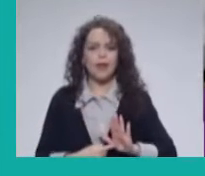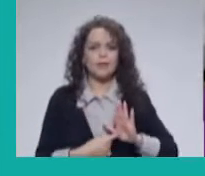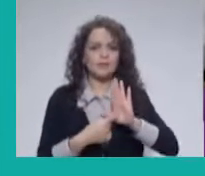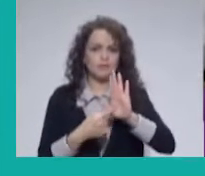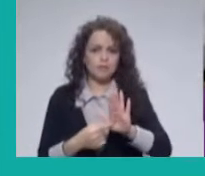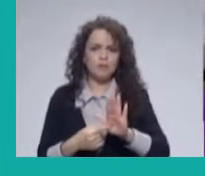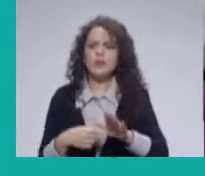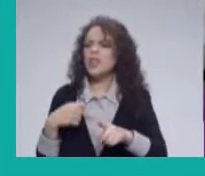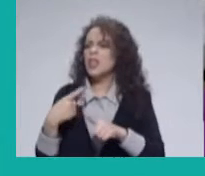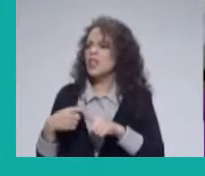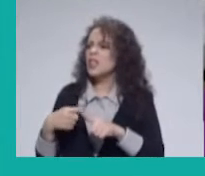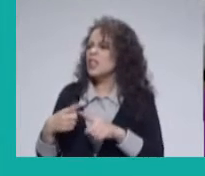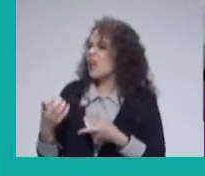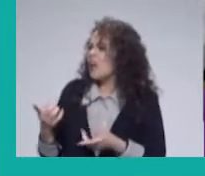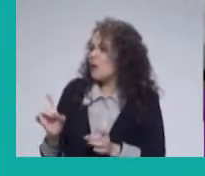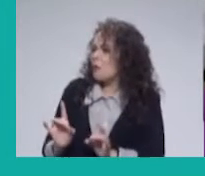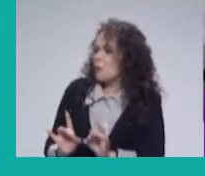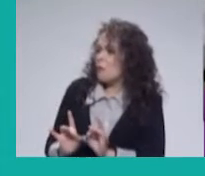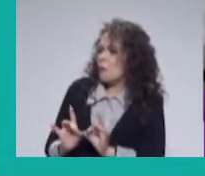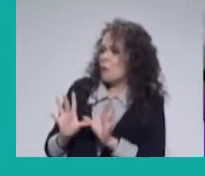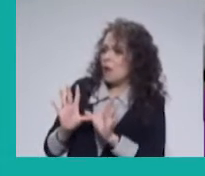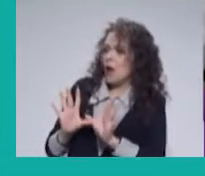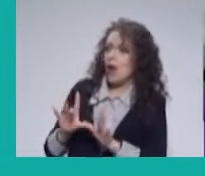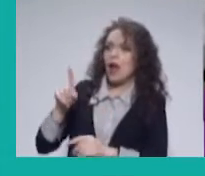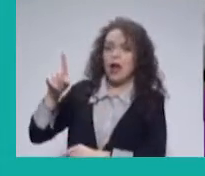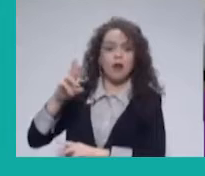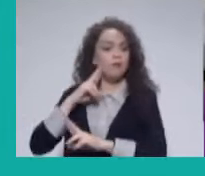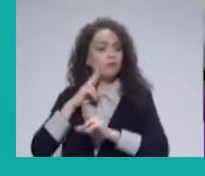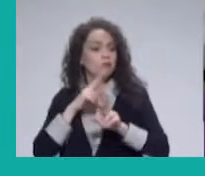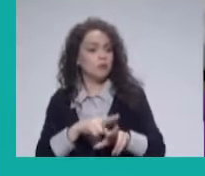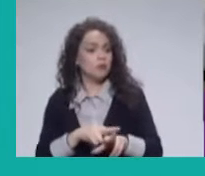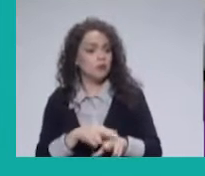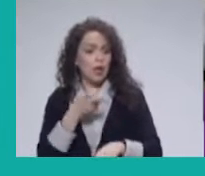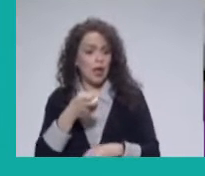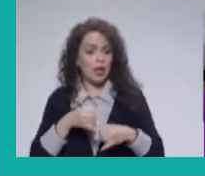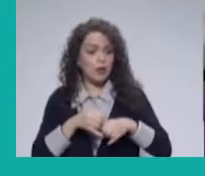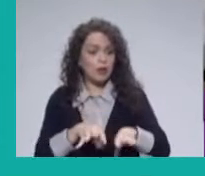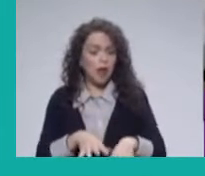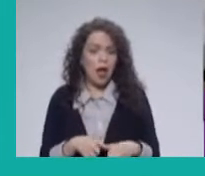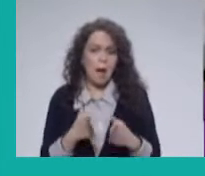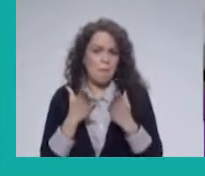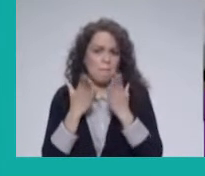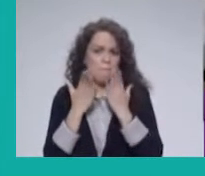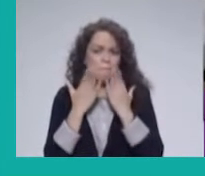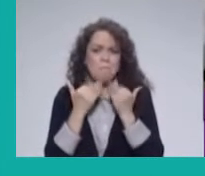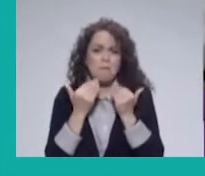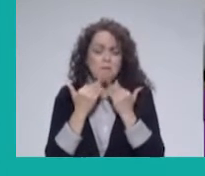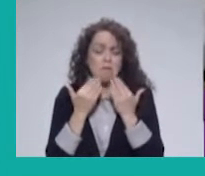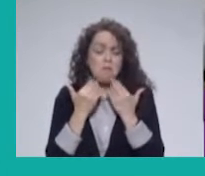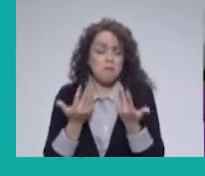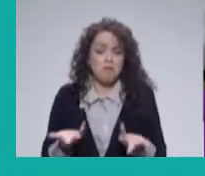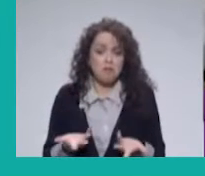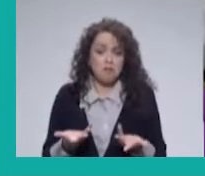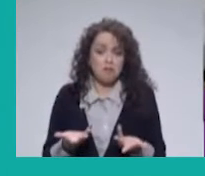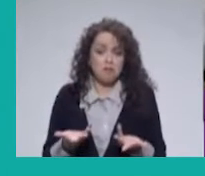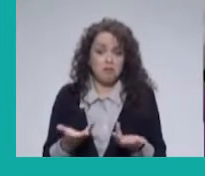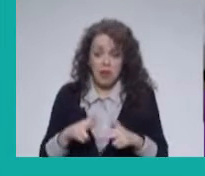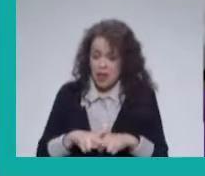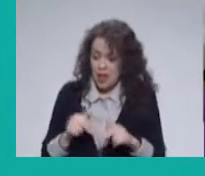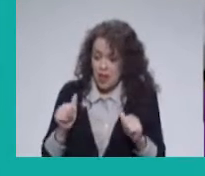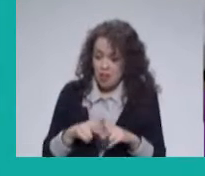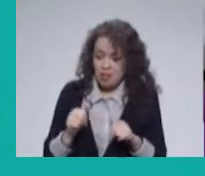la Secretaría de la Función Pública le contestó que era inexistente la información. O sea, simplemente le dijo, no tenemos